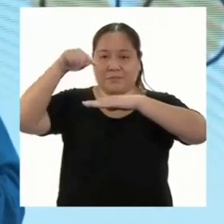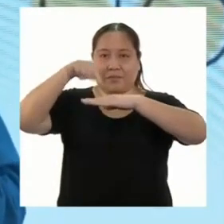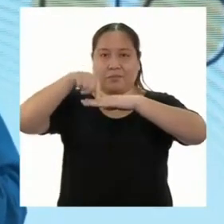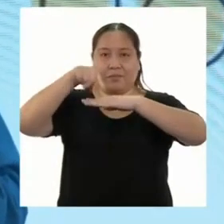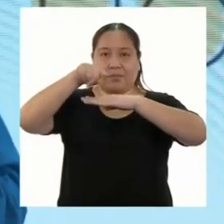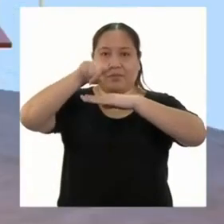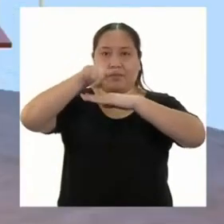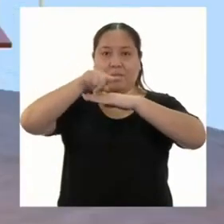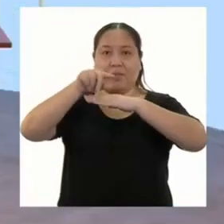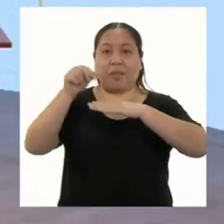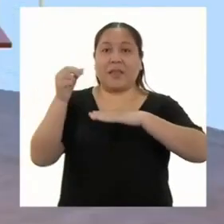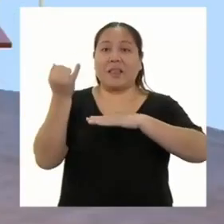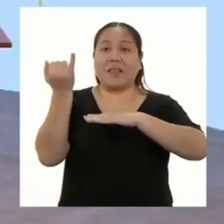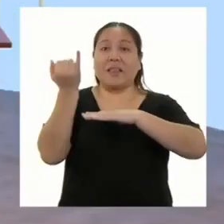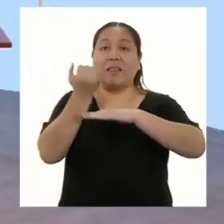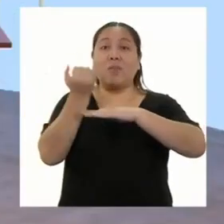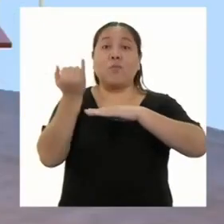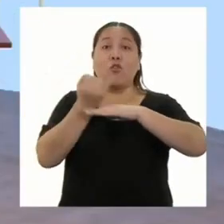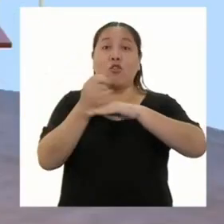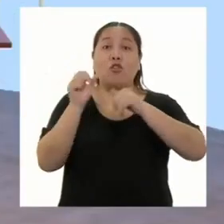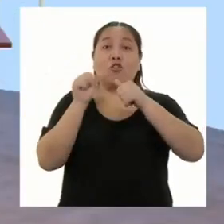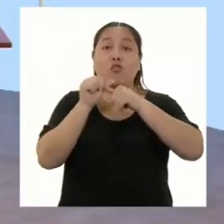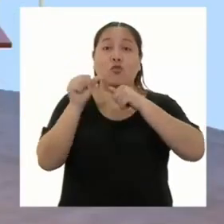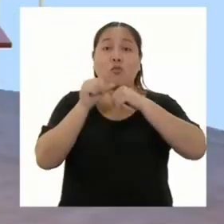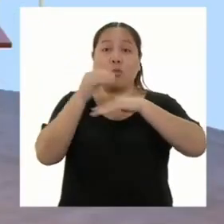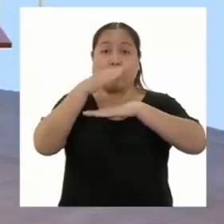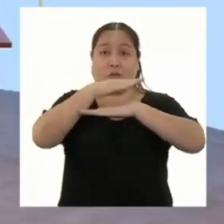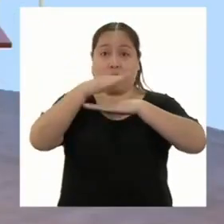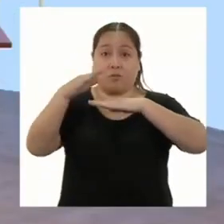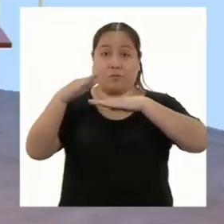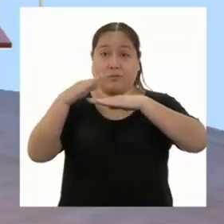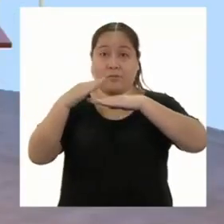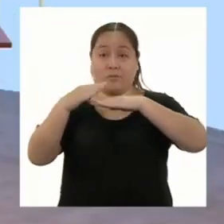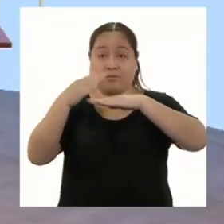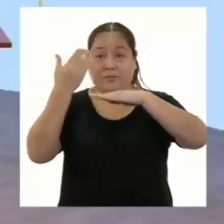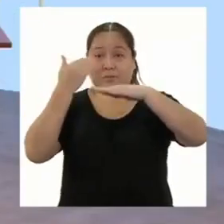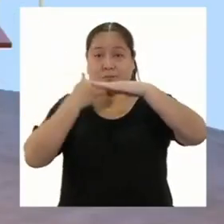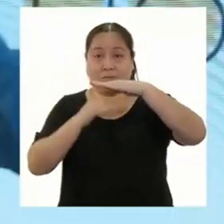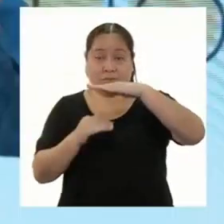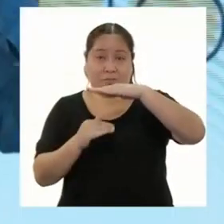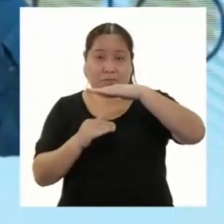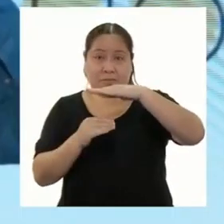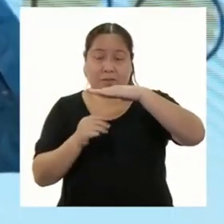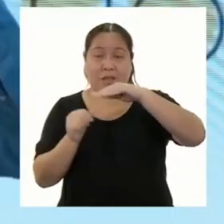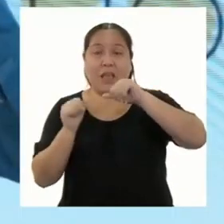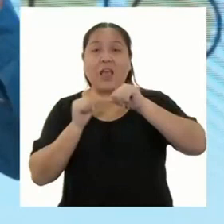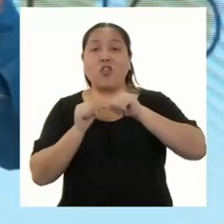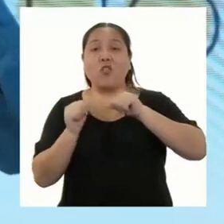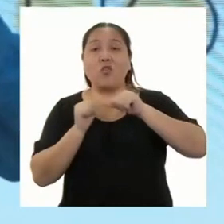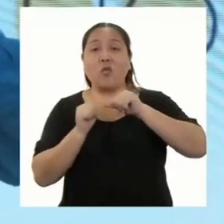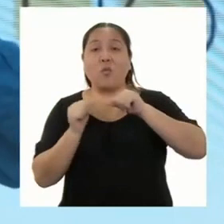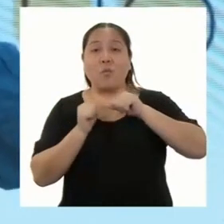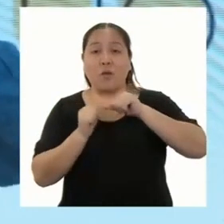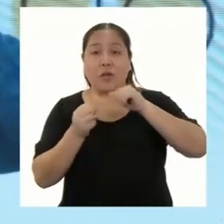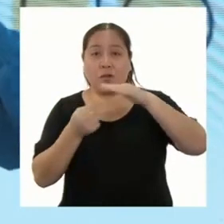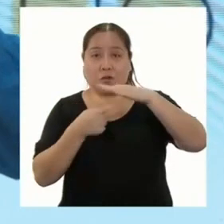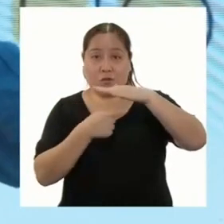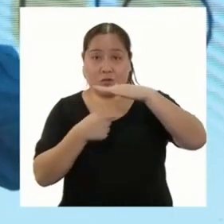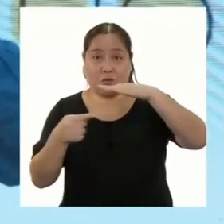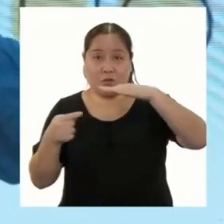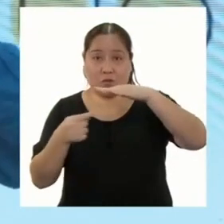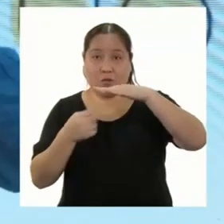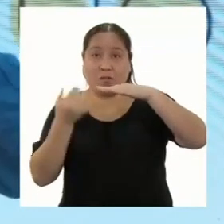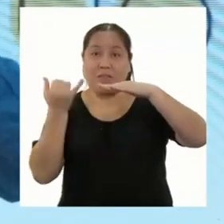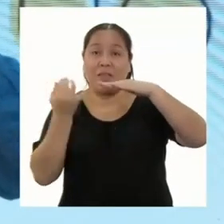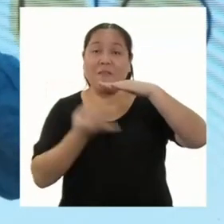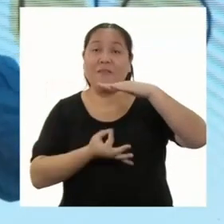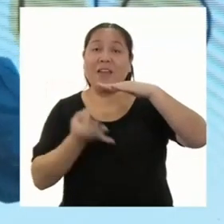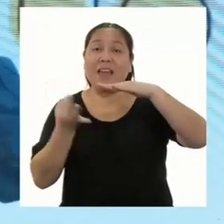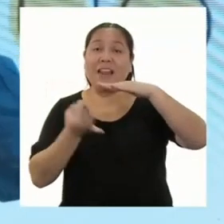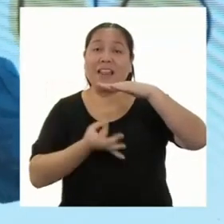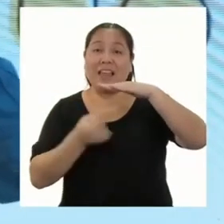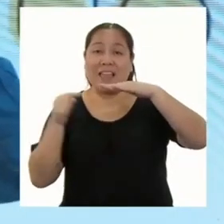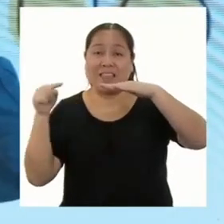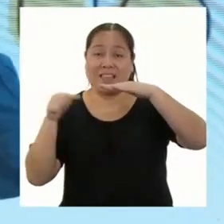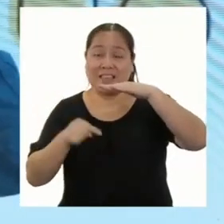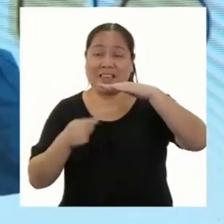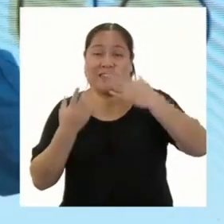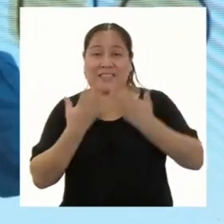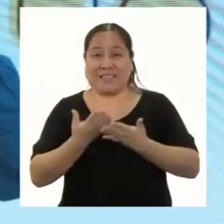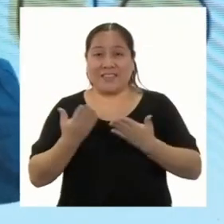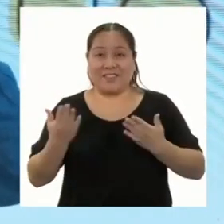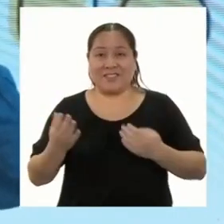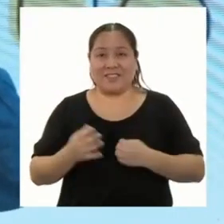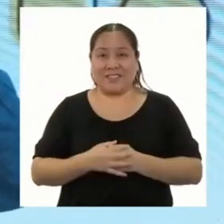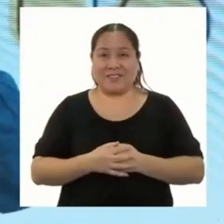representada en el dibujo de un determinado objeto y la medida lineal de ese mismo